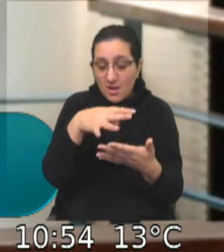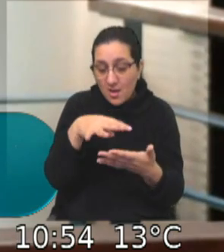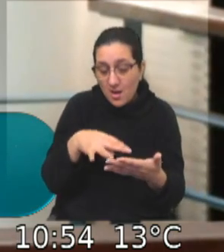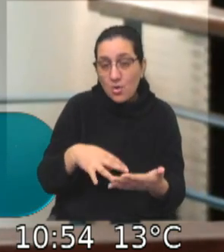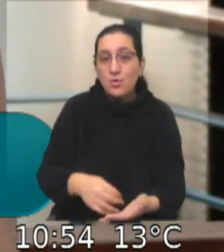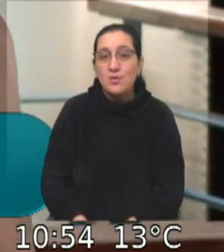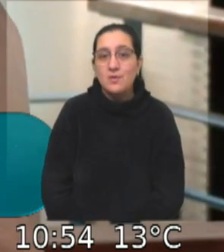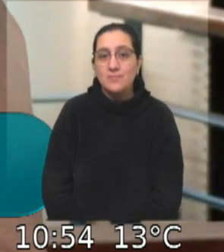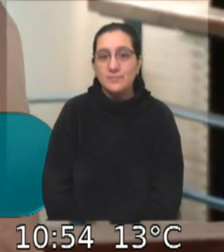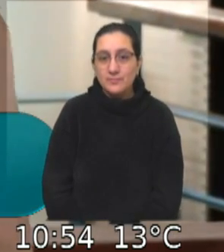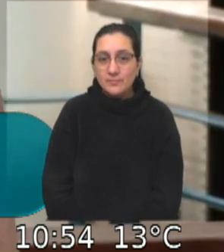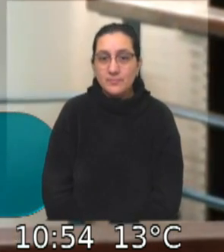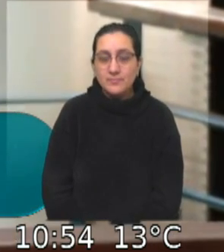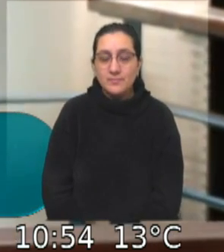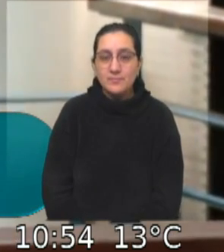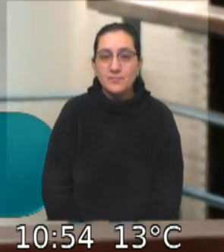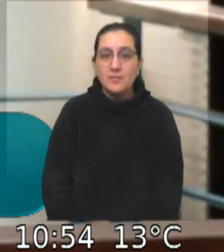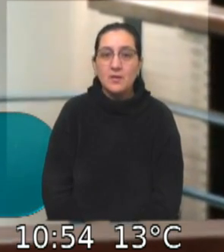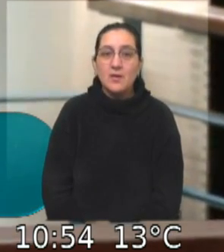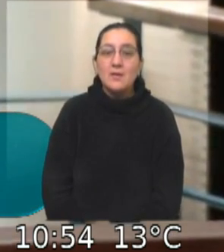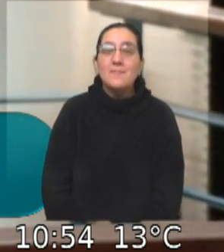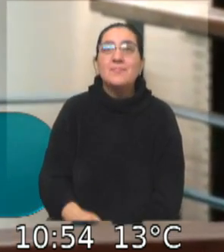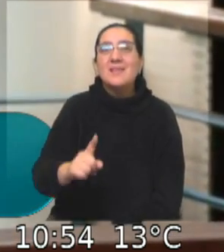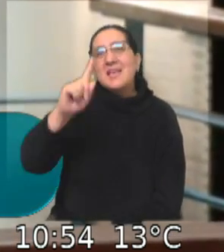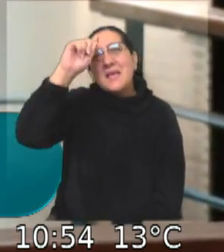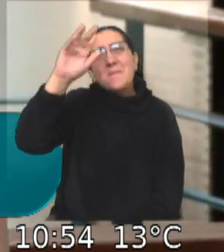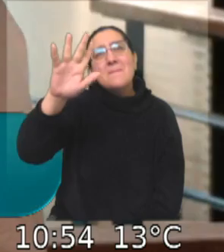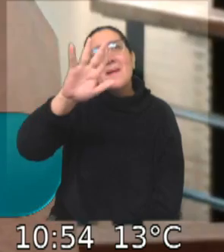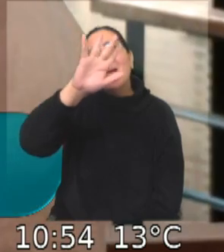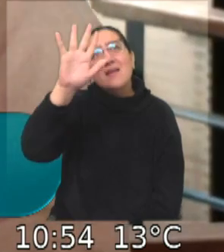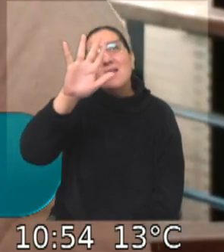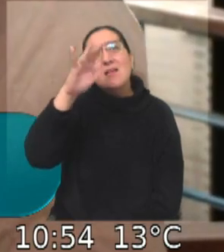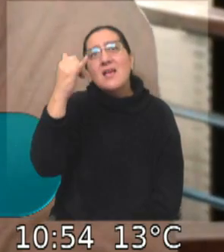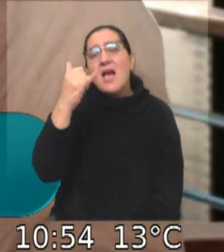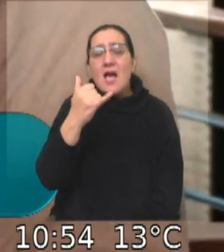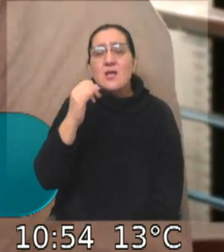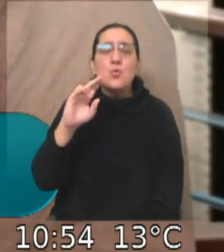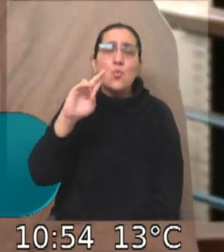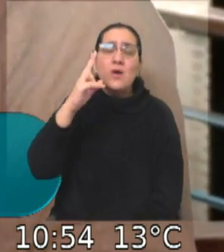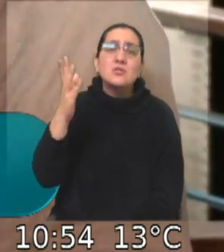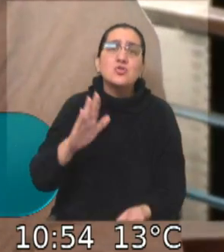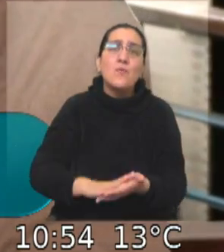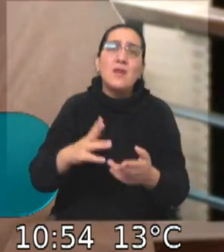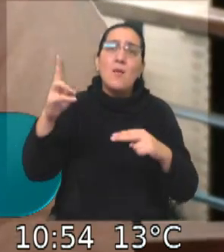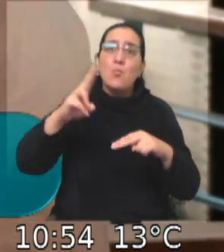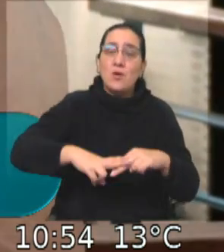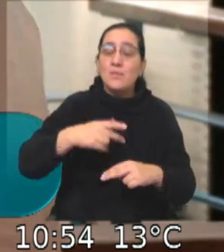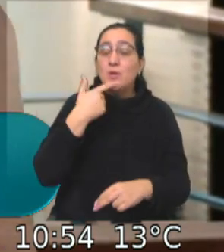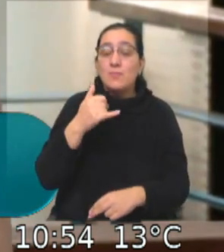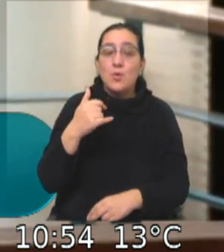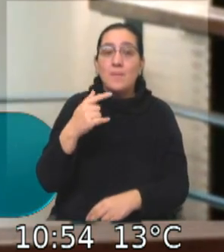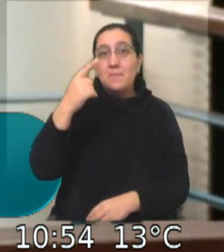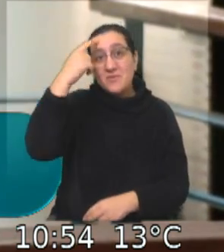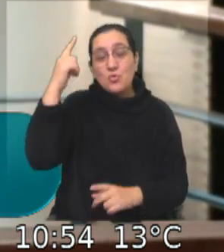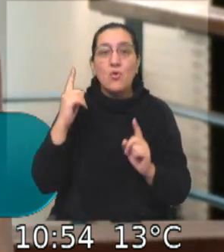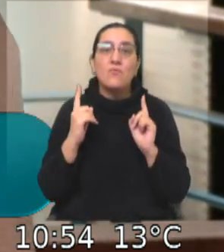propios ojos. ¿Qué percepción, qué imaginario tenemos los uruguayos y las uruguayas de la muerte? Pienso, por ejemplo, en los velorios, que